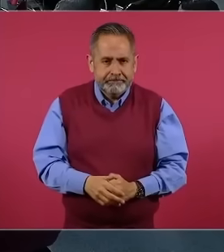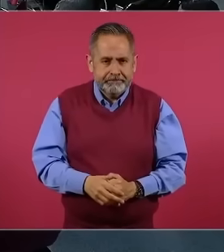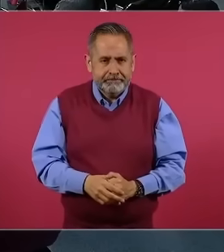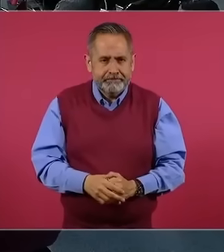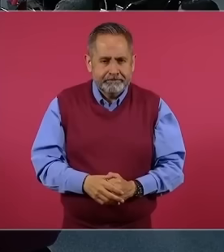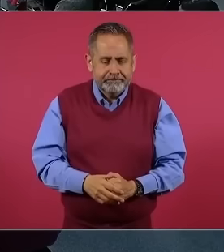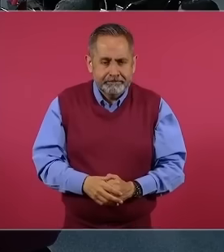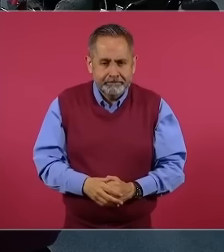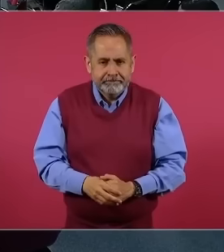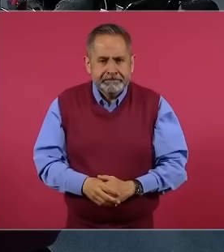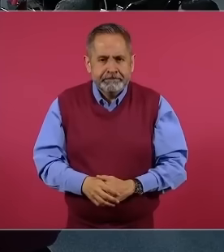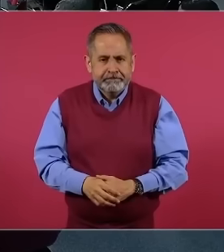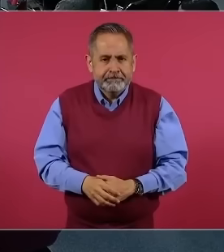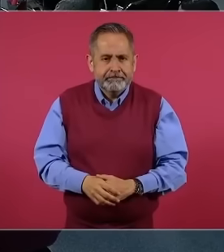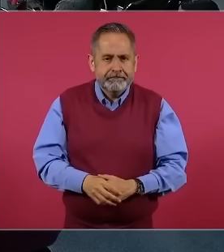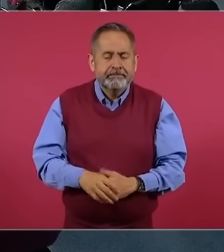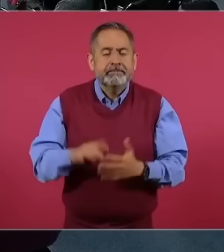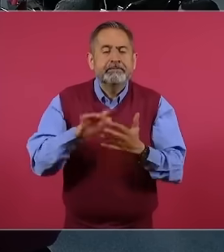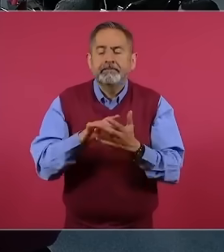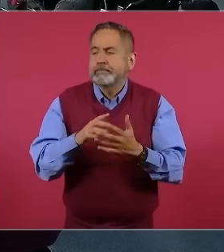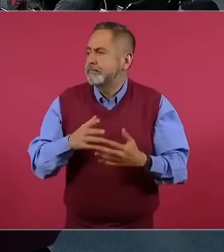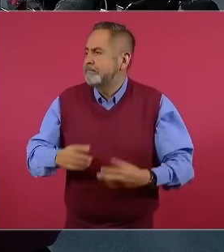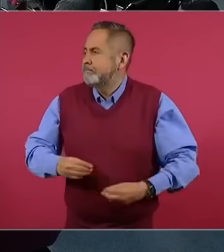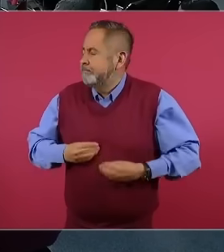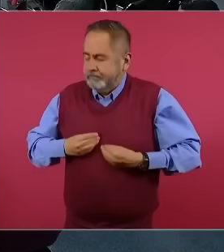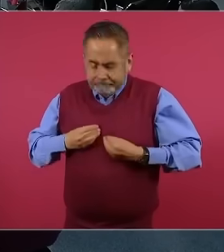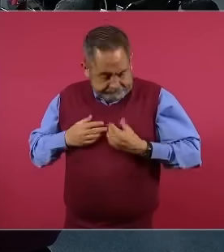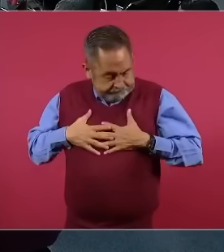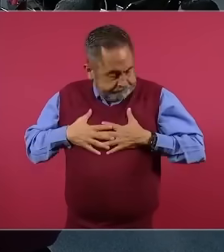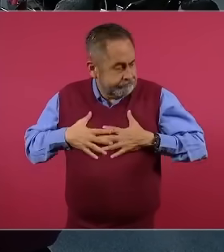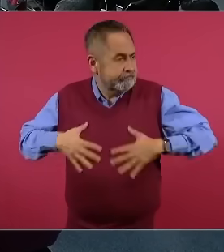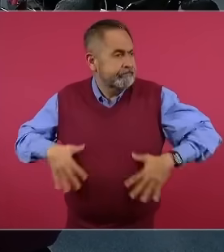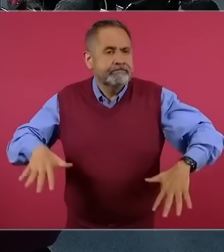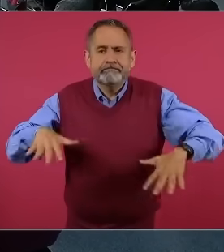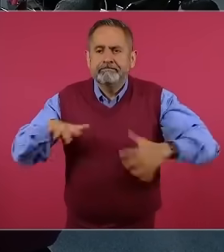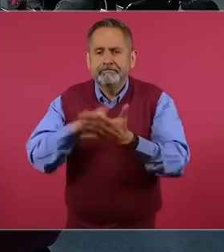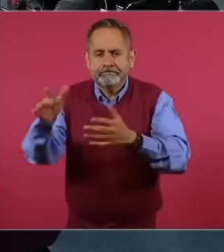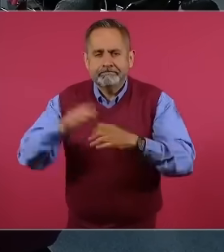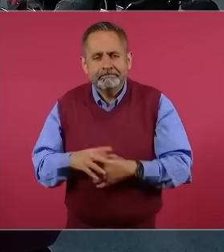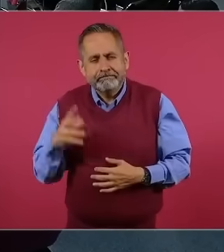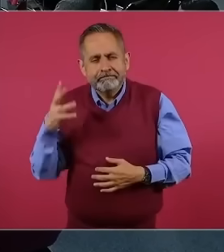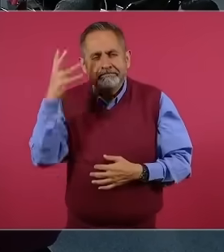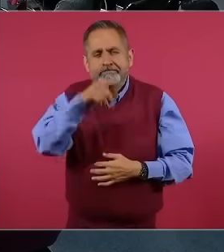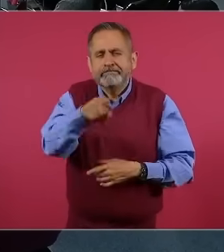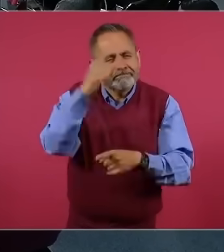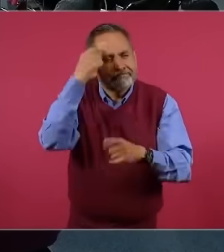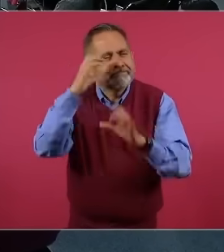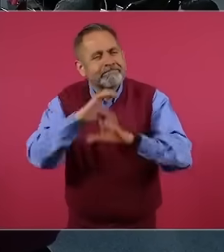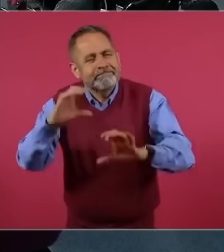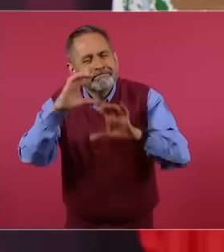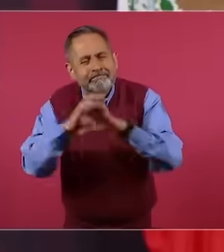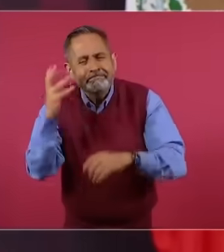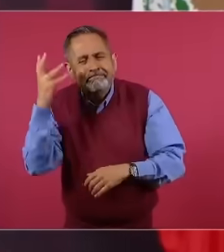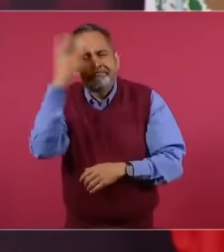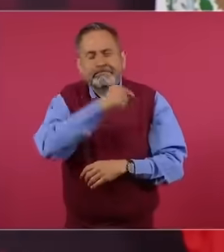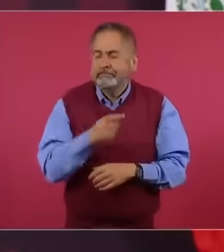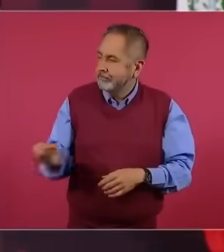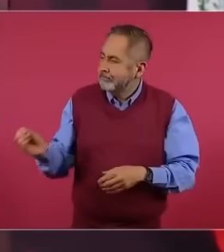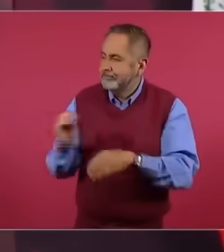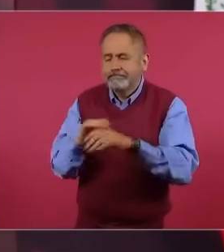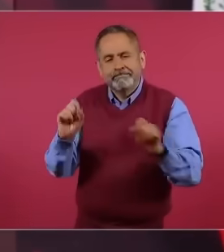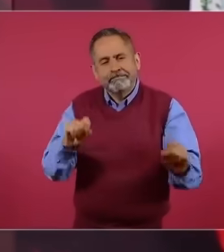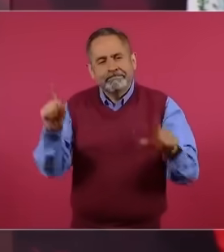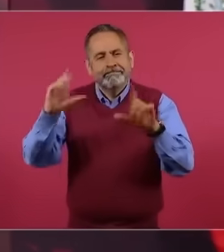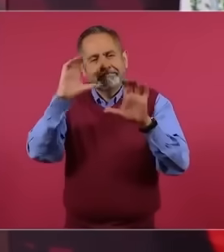y gracias a la vida. Qué bella es esa canción. ¿Por qué no la ponemos?